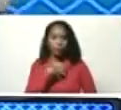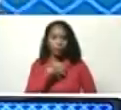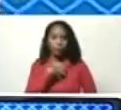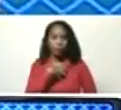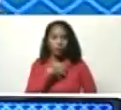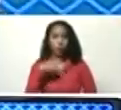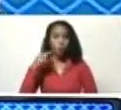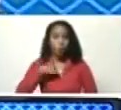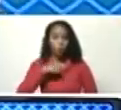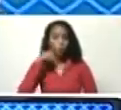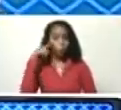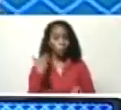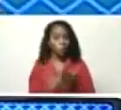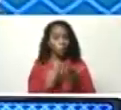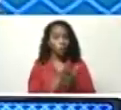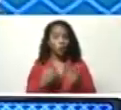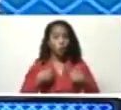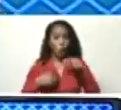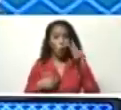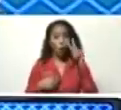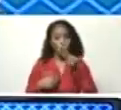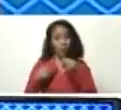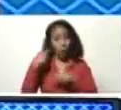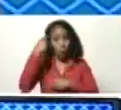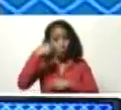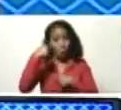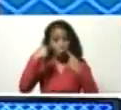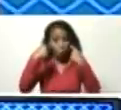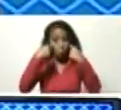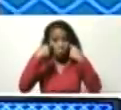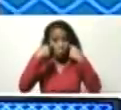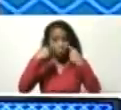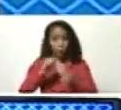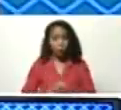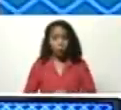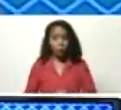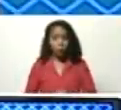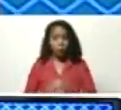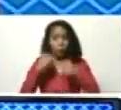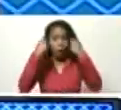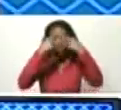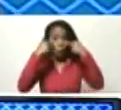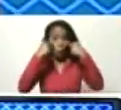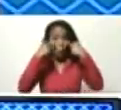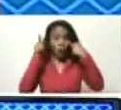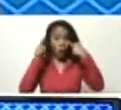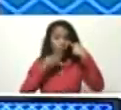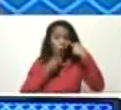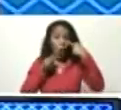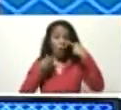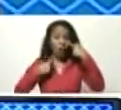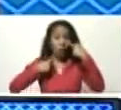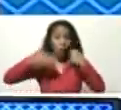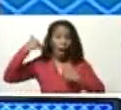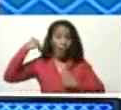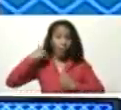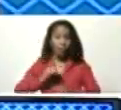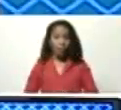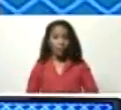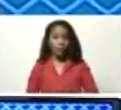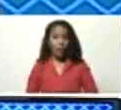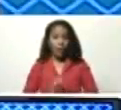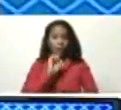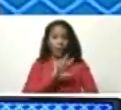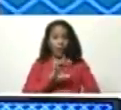Fuimos testigos, yo lo vi con estos ojos. Estos ojos de aquel muchacho de